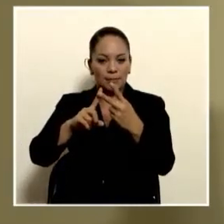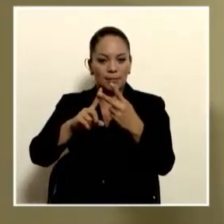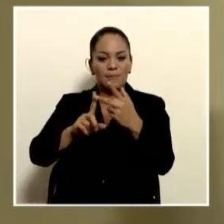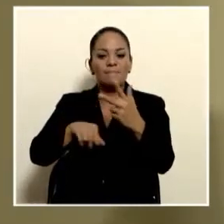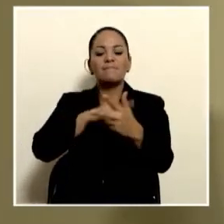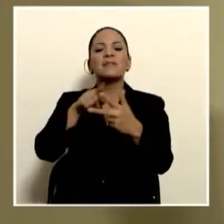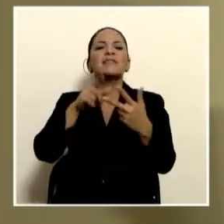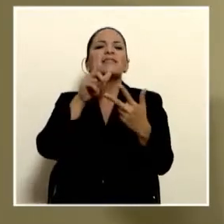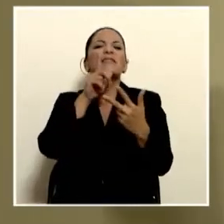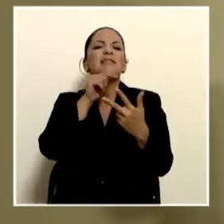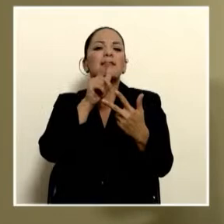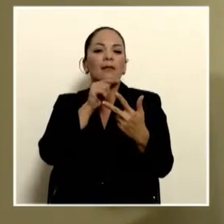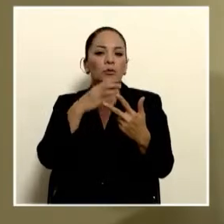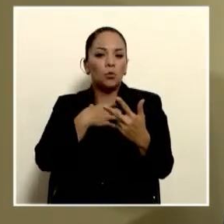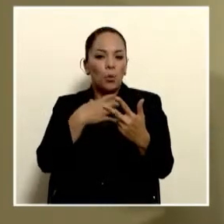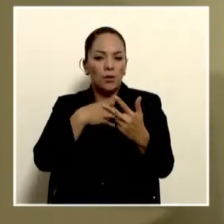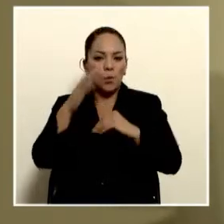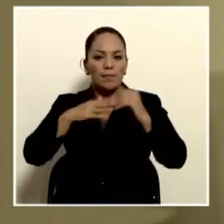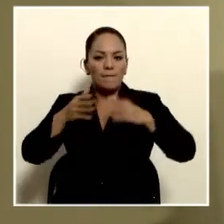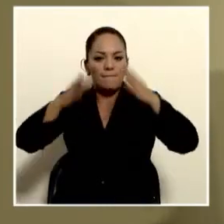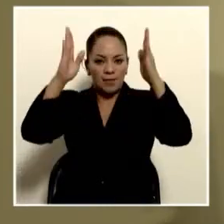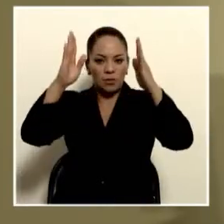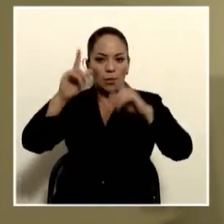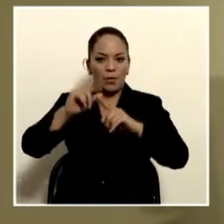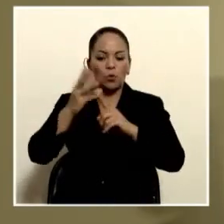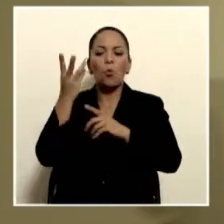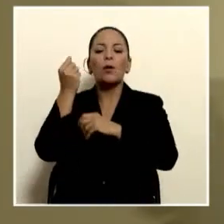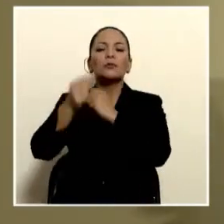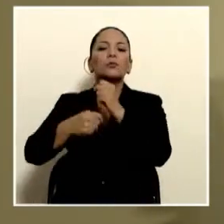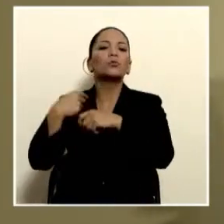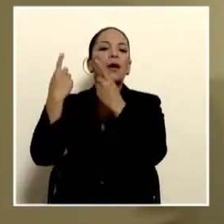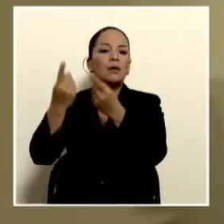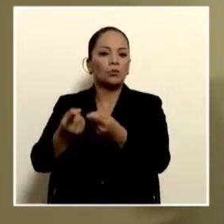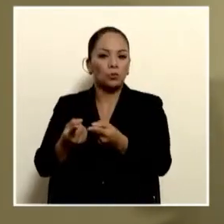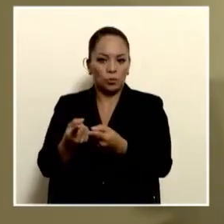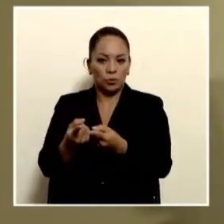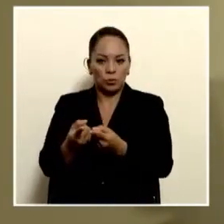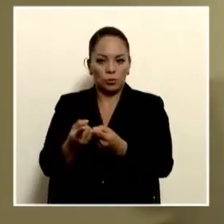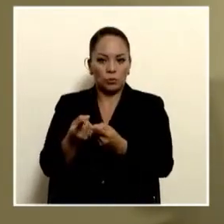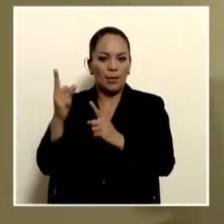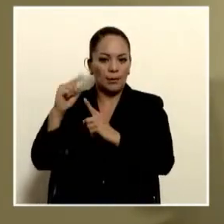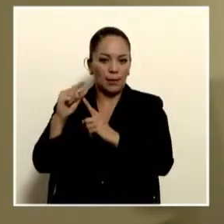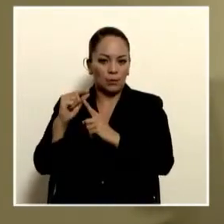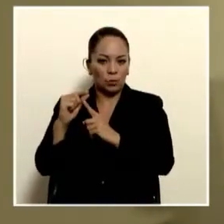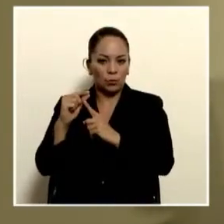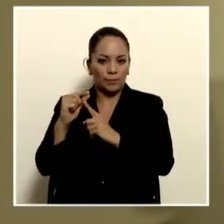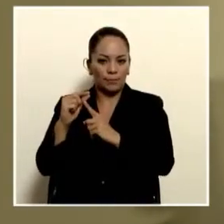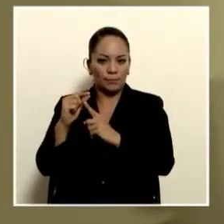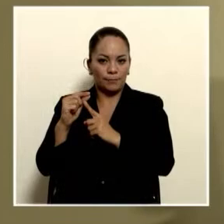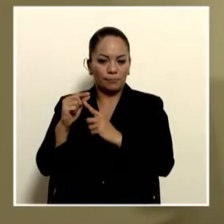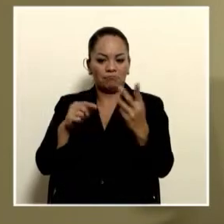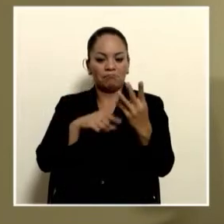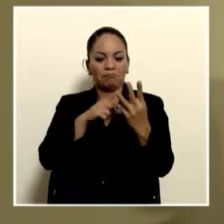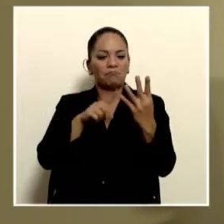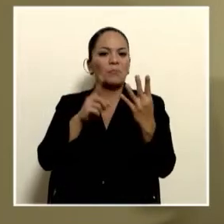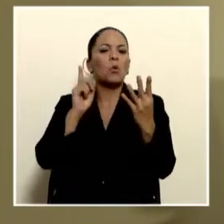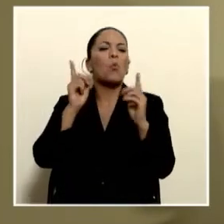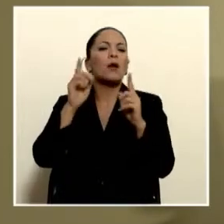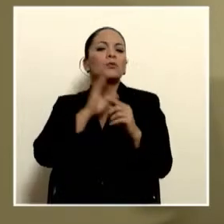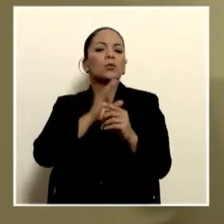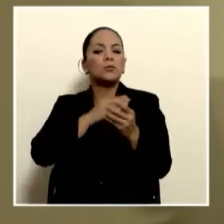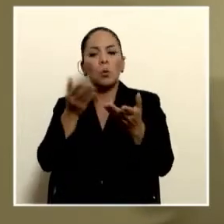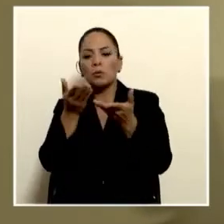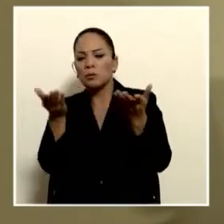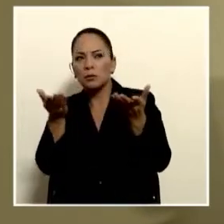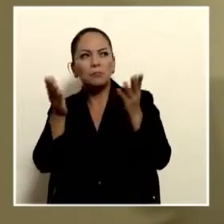que ha estado quién es el dueño del edificio y por cuántos años ha estado alquilando, qué condiciones, y